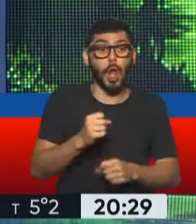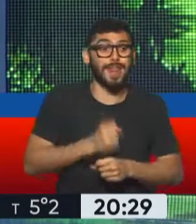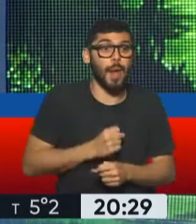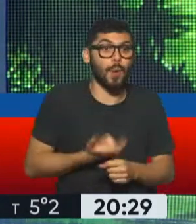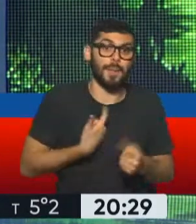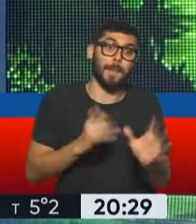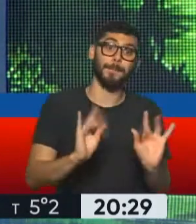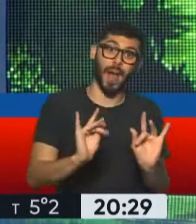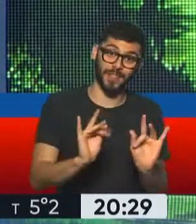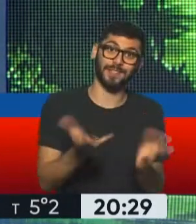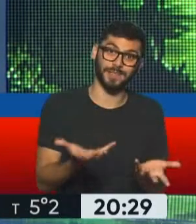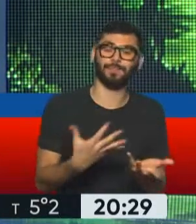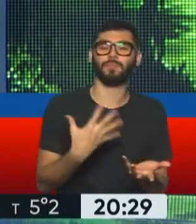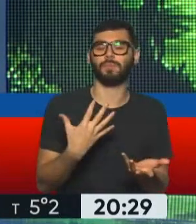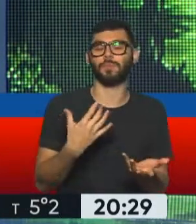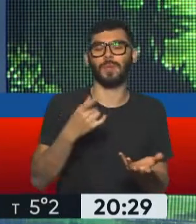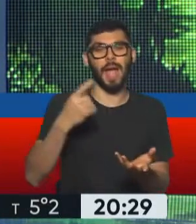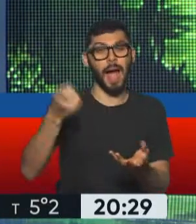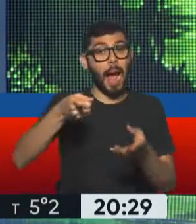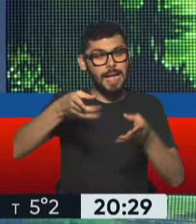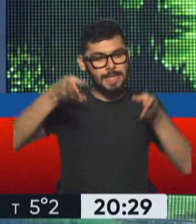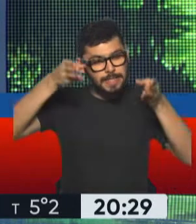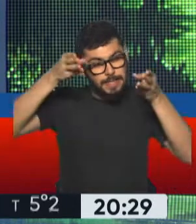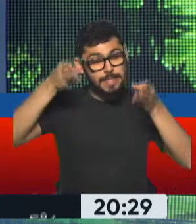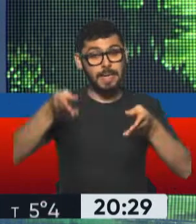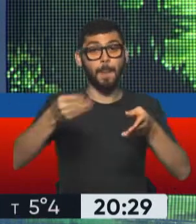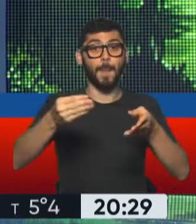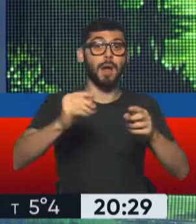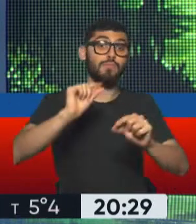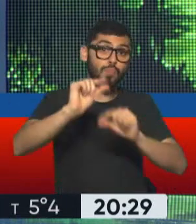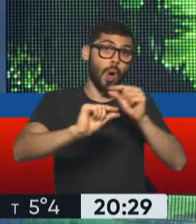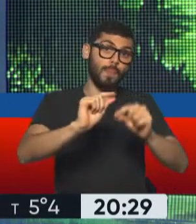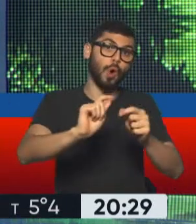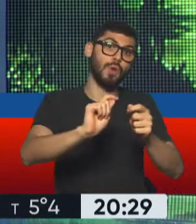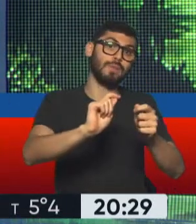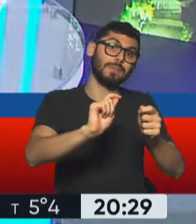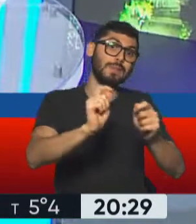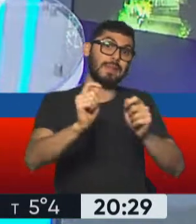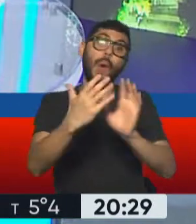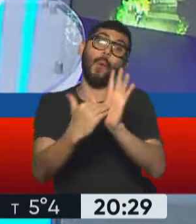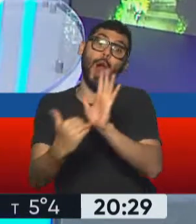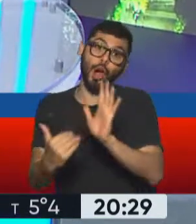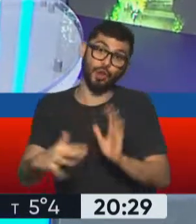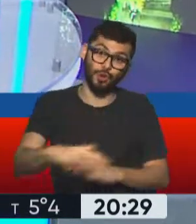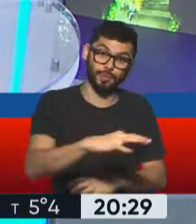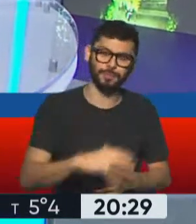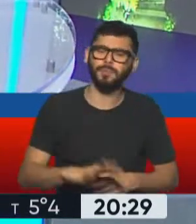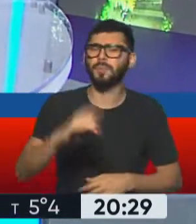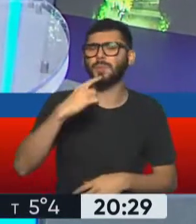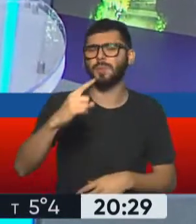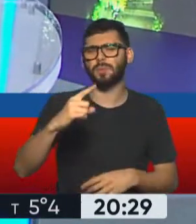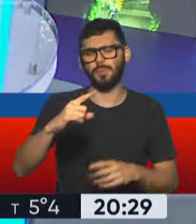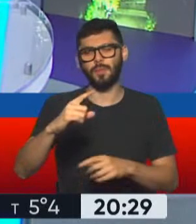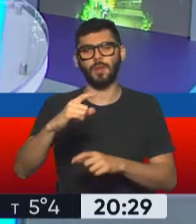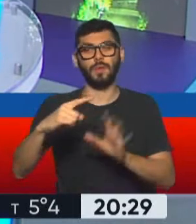que tenemos que trabajar muy fuerte en ese segmento para empezar a formalizarlo de a poco. Los números de pobreza, y sobre todo de pobreza